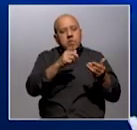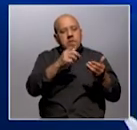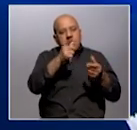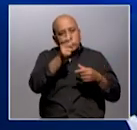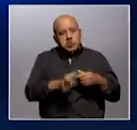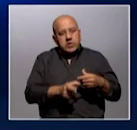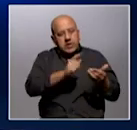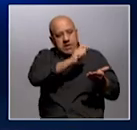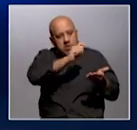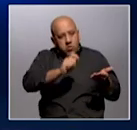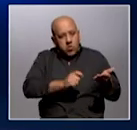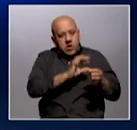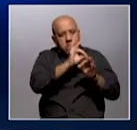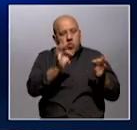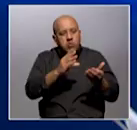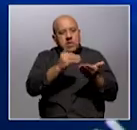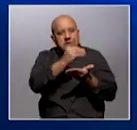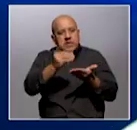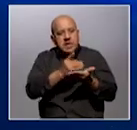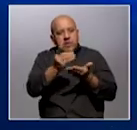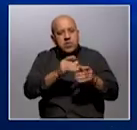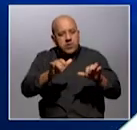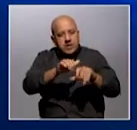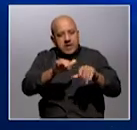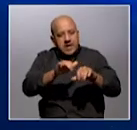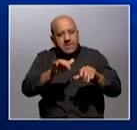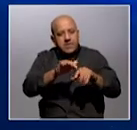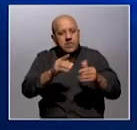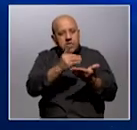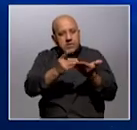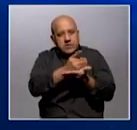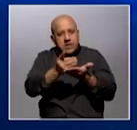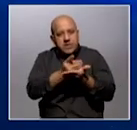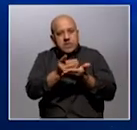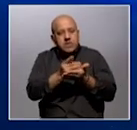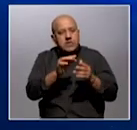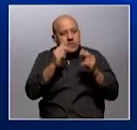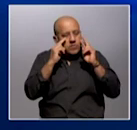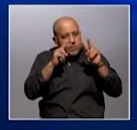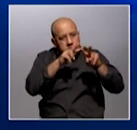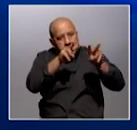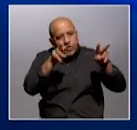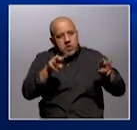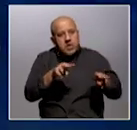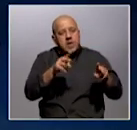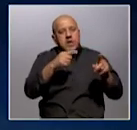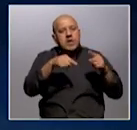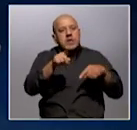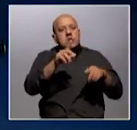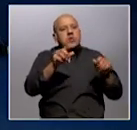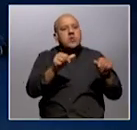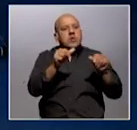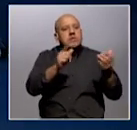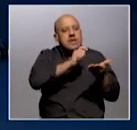si un diseñador gráfico que es como mucho más visual y sus capas que lleves se lo llevan a la